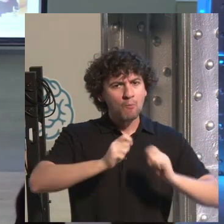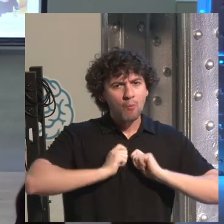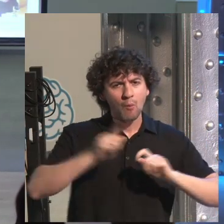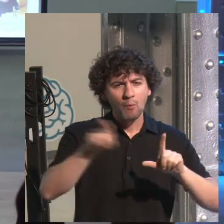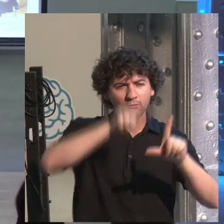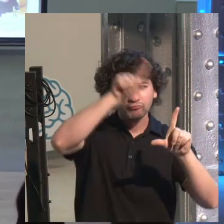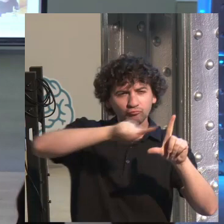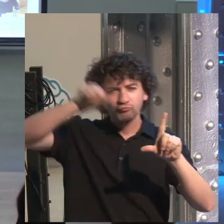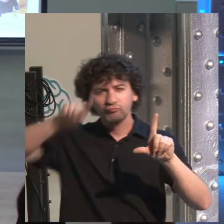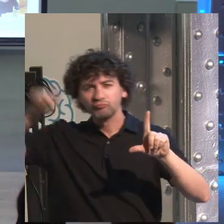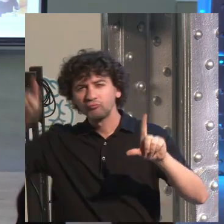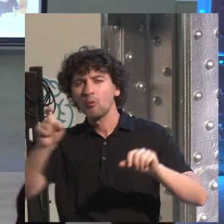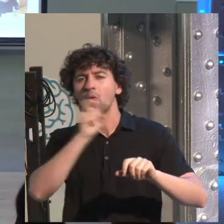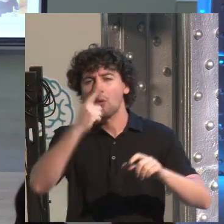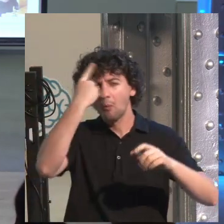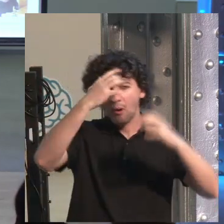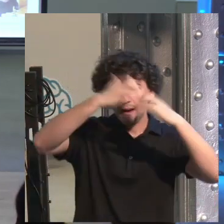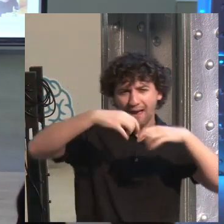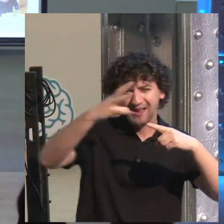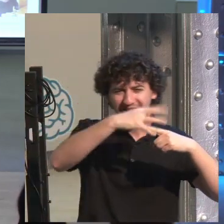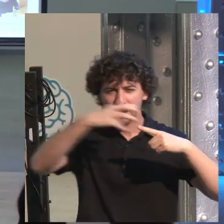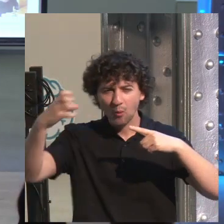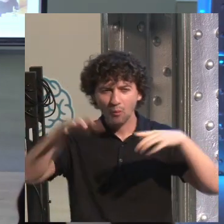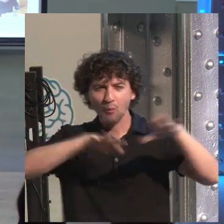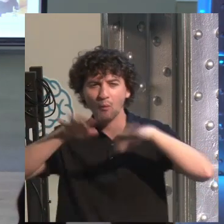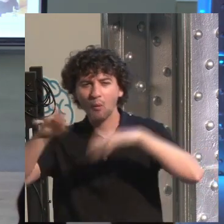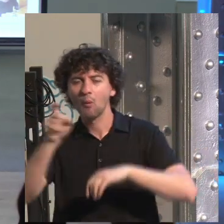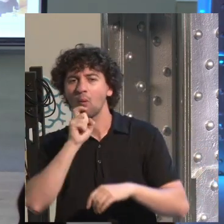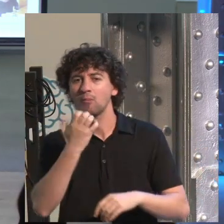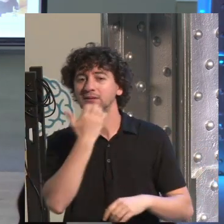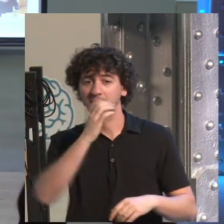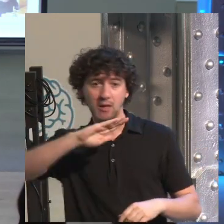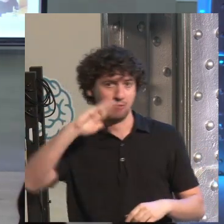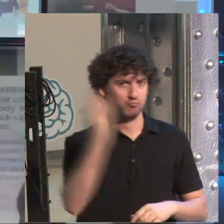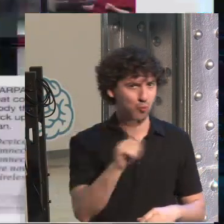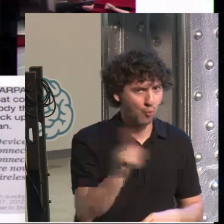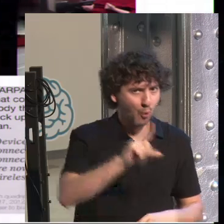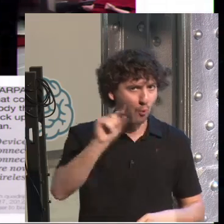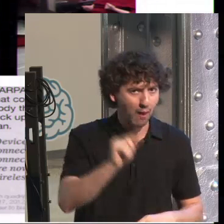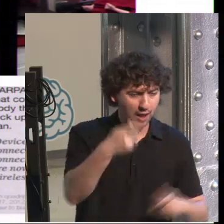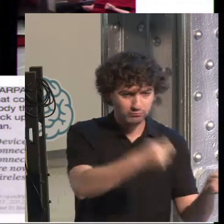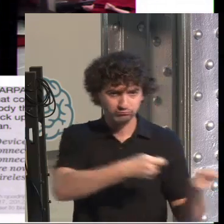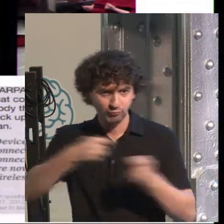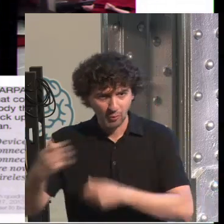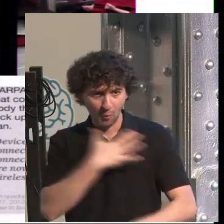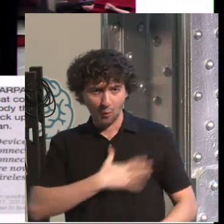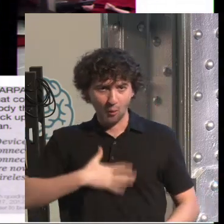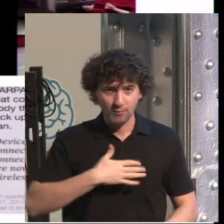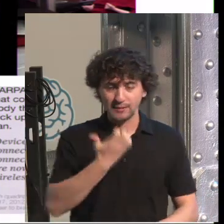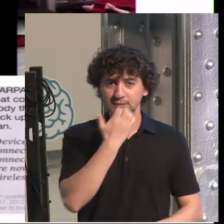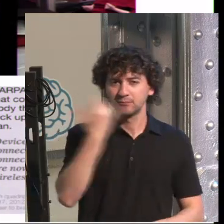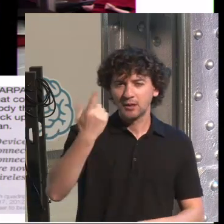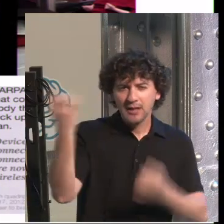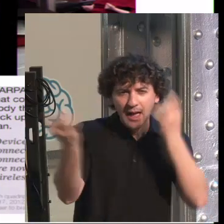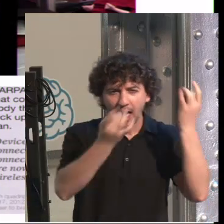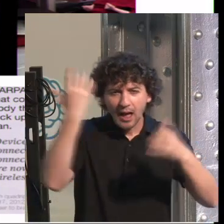interfaces neuronales. Si somos capaces de detectar de una manera no invasiva y barata y portable la actividad cerebral y